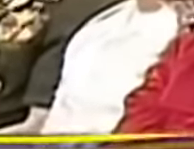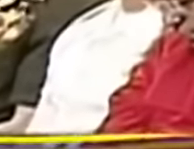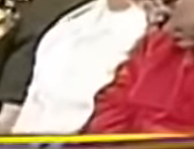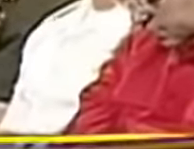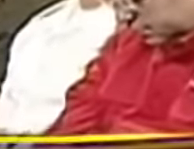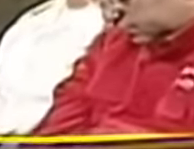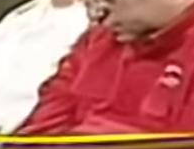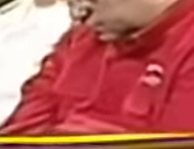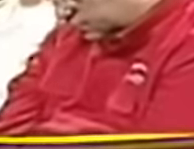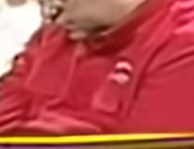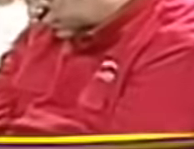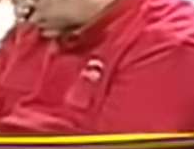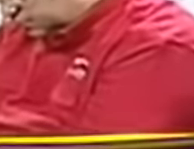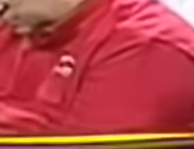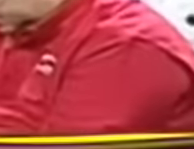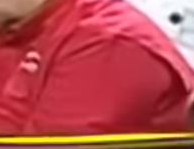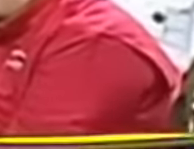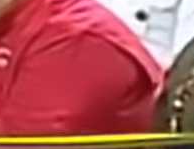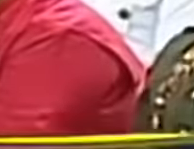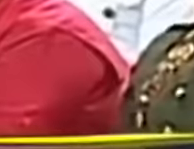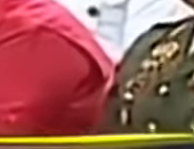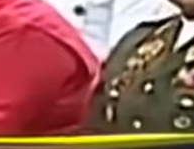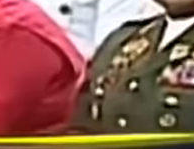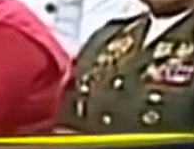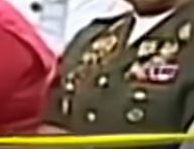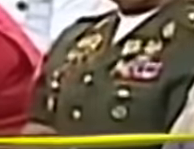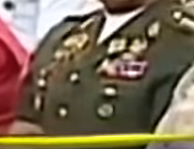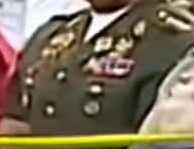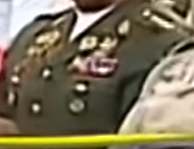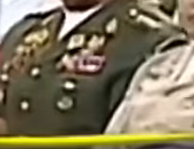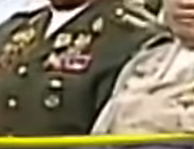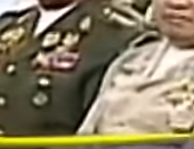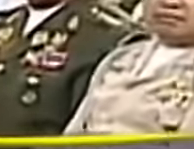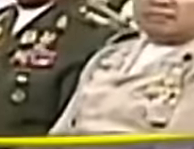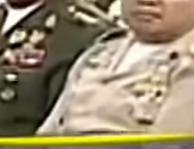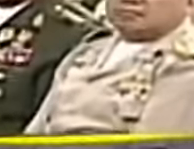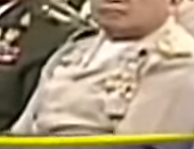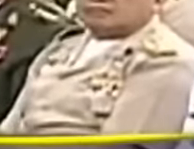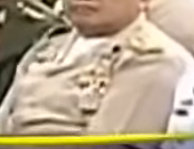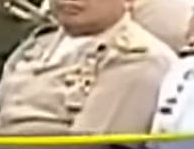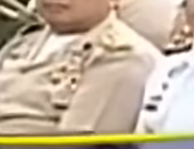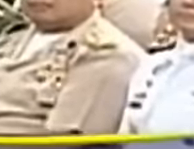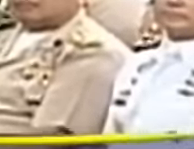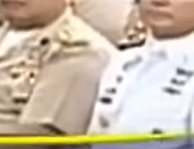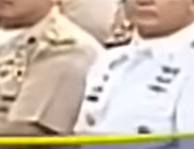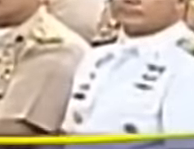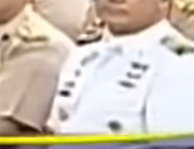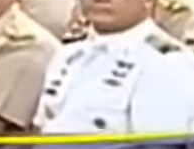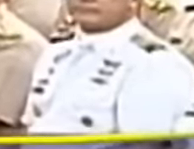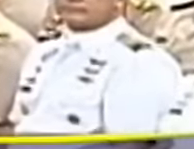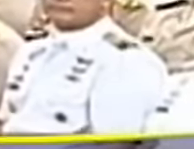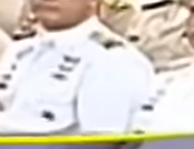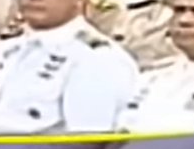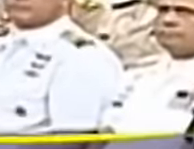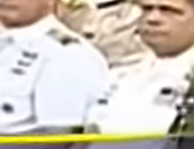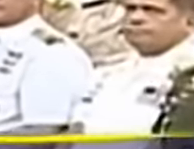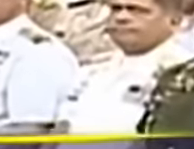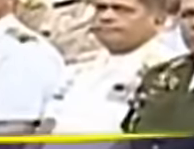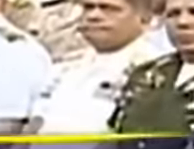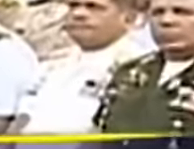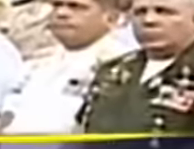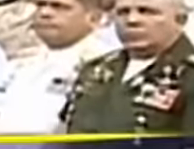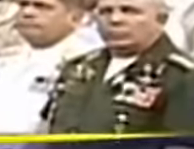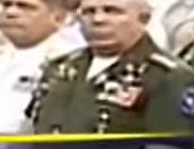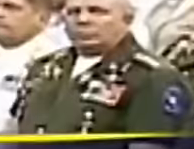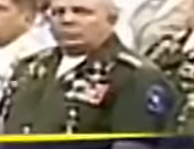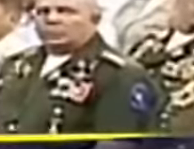el territorio marítimo, continental, terrestre, aéreo. Es una gran responsabilidad, mi comandante en jefe, y creo que hemos sido